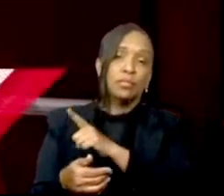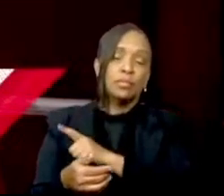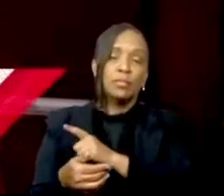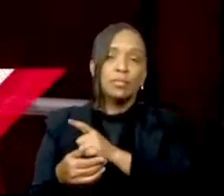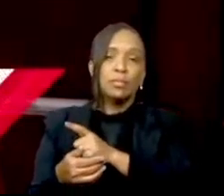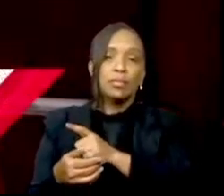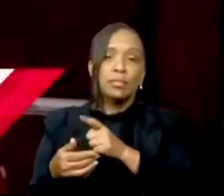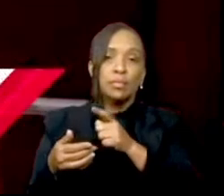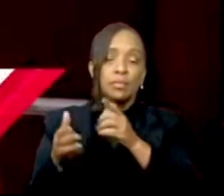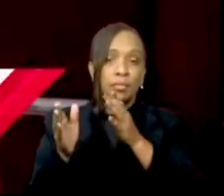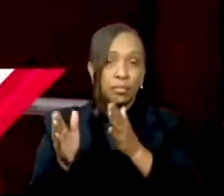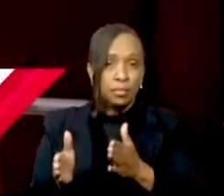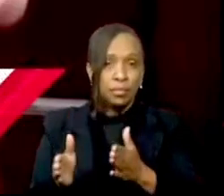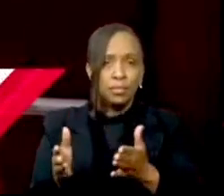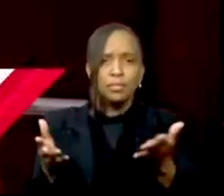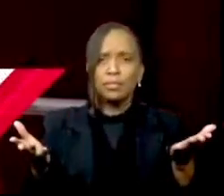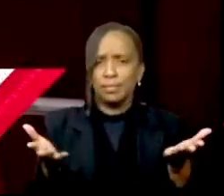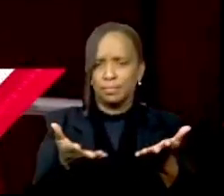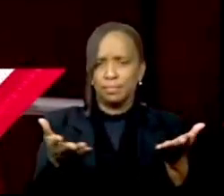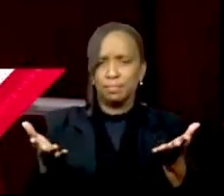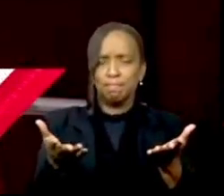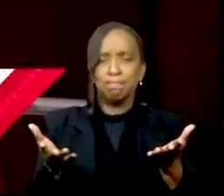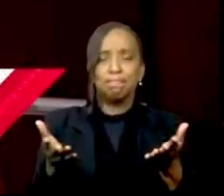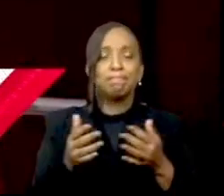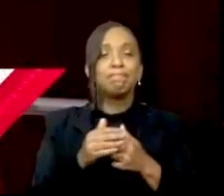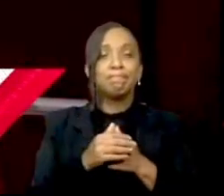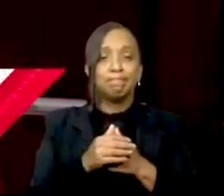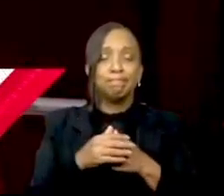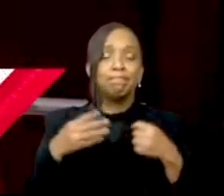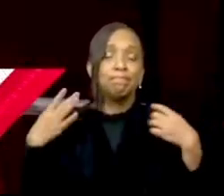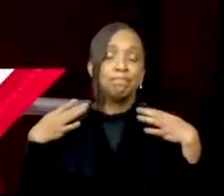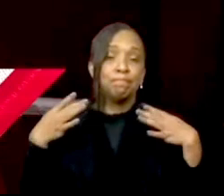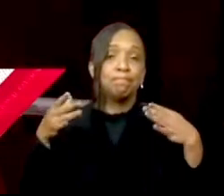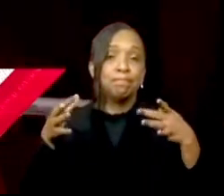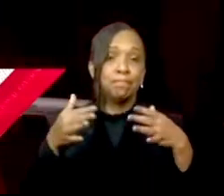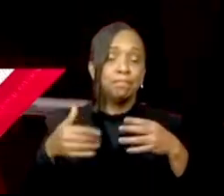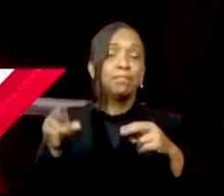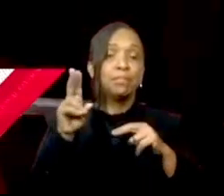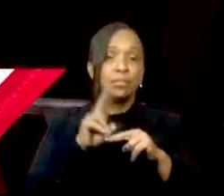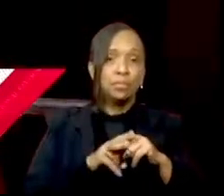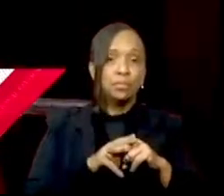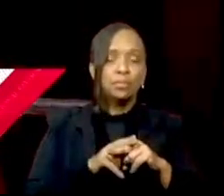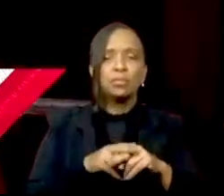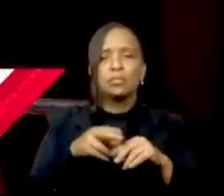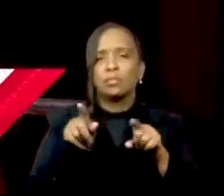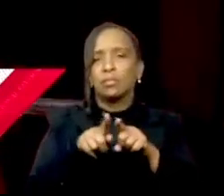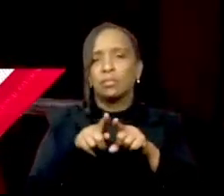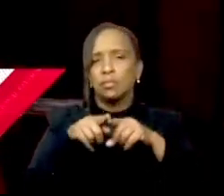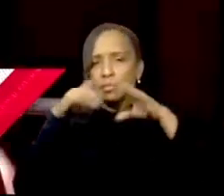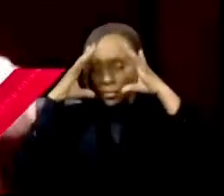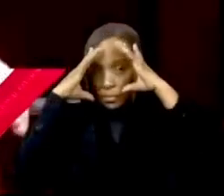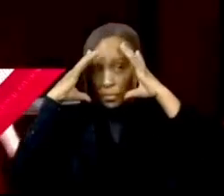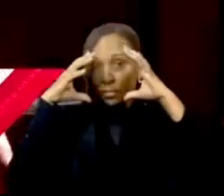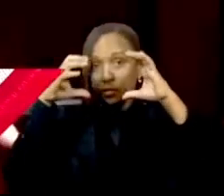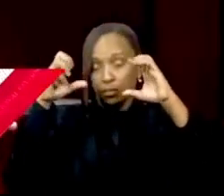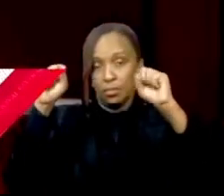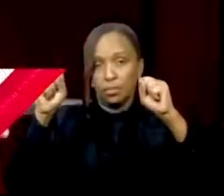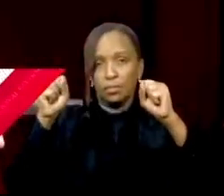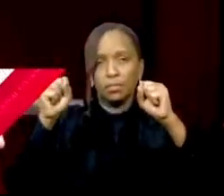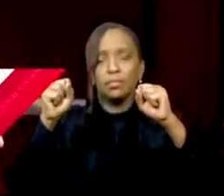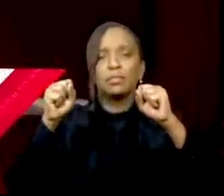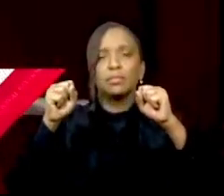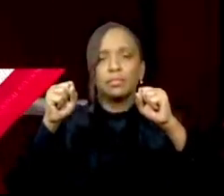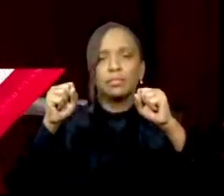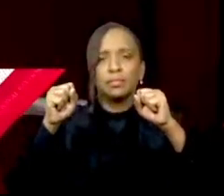nacional gracias al presidente de esta asamblea al vicepresidente y a los